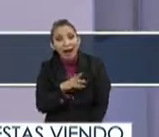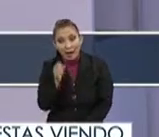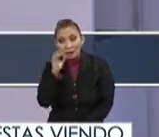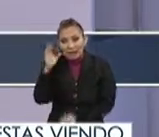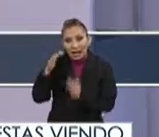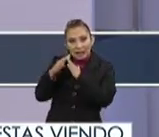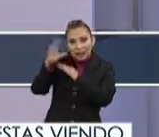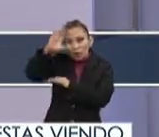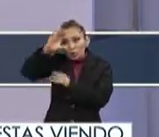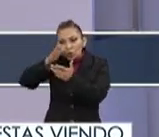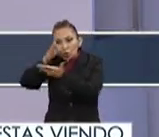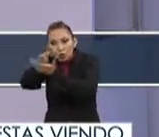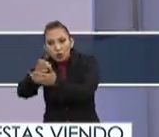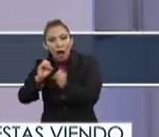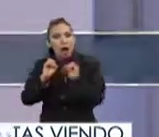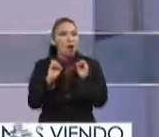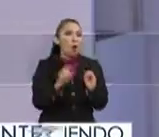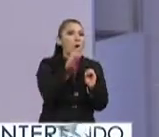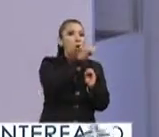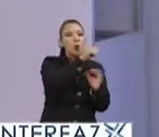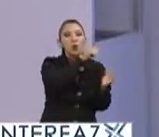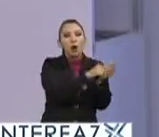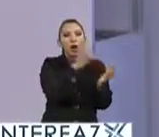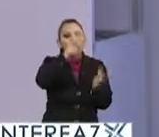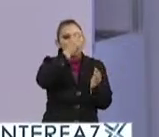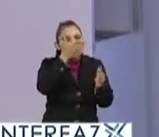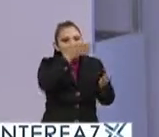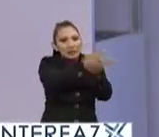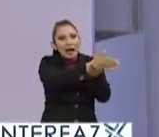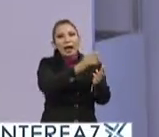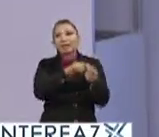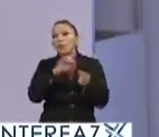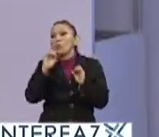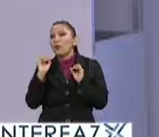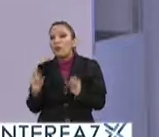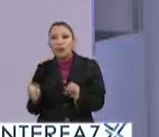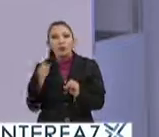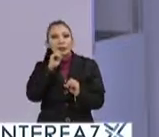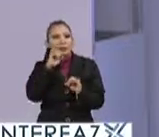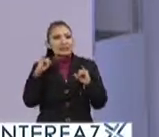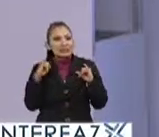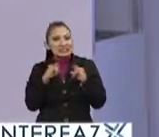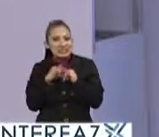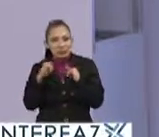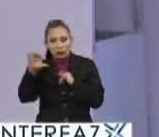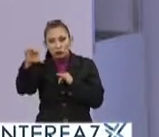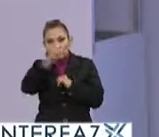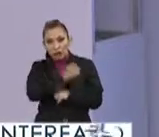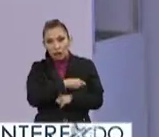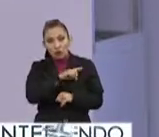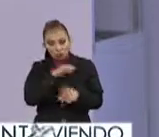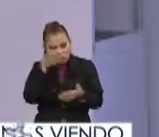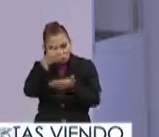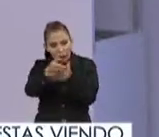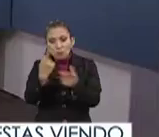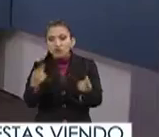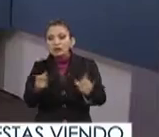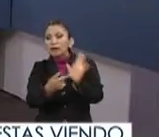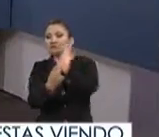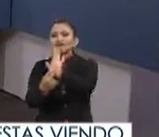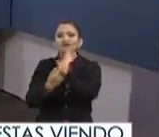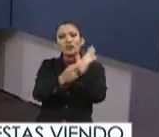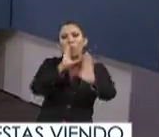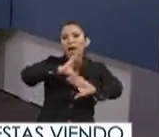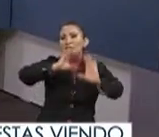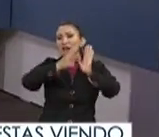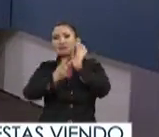casas de cultura, en recintos de universidades, incluso en instituciones de salud, ¿no? Es muy